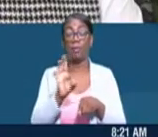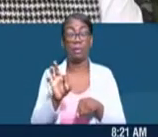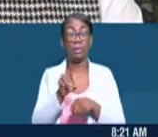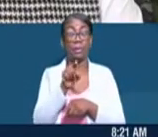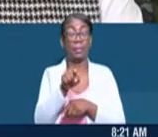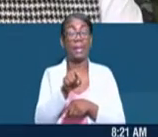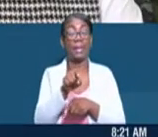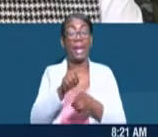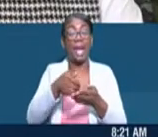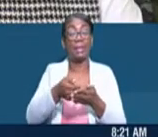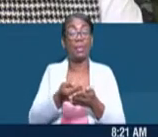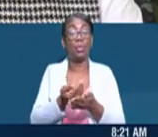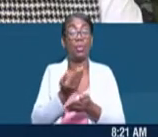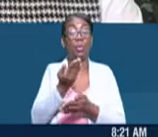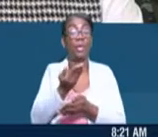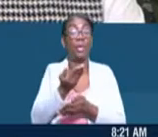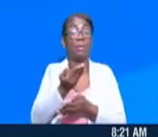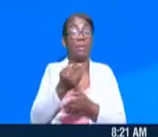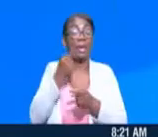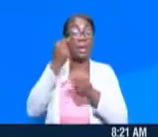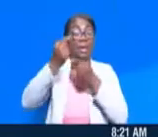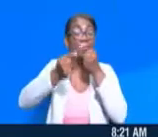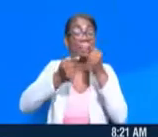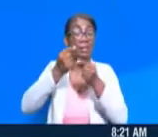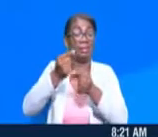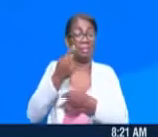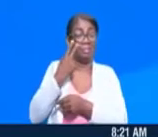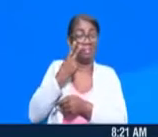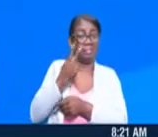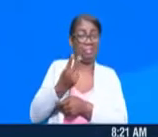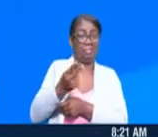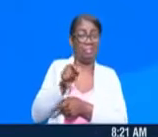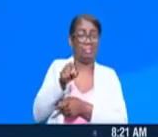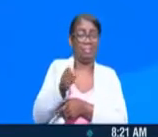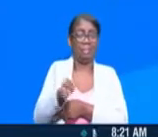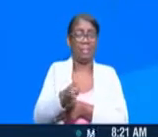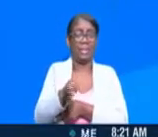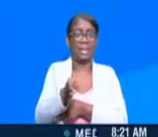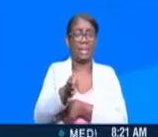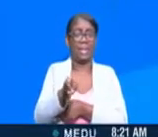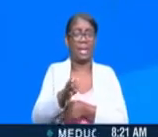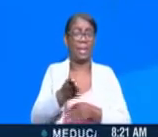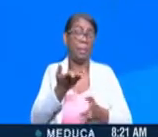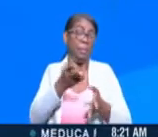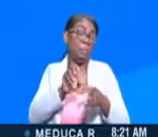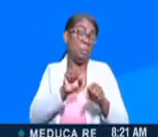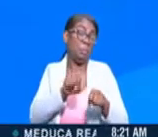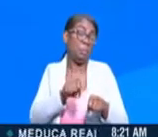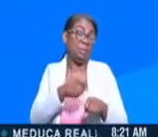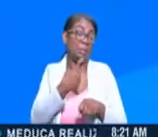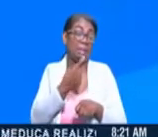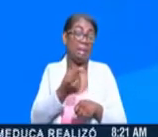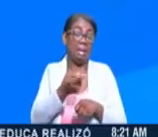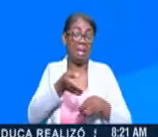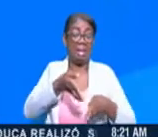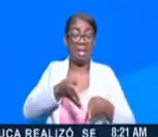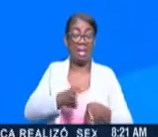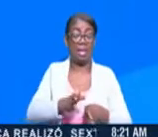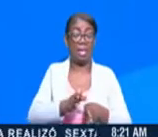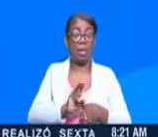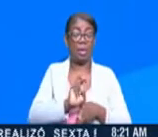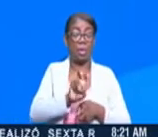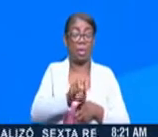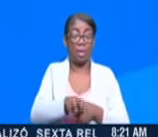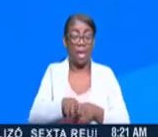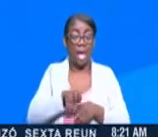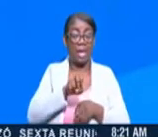las nuevas generaciones podría no parecer atractivo, así como puede parecer para el hijo de un agricultor que tal vez